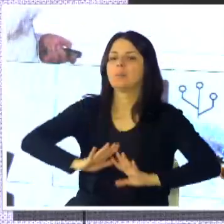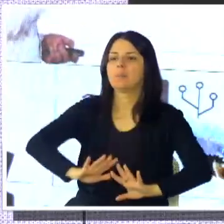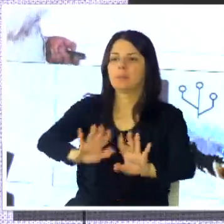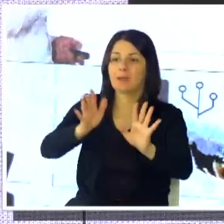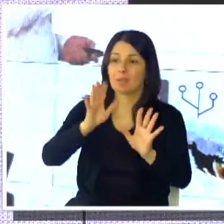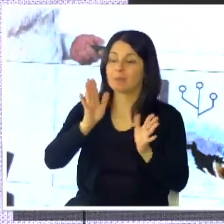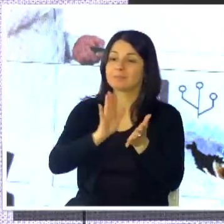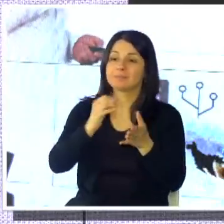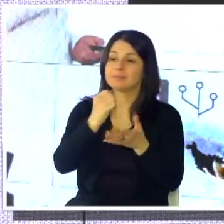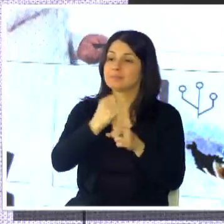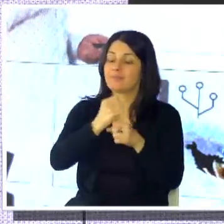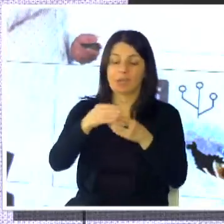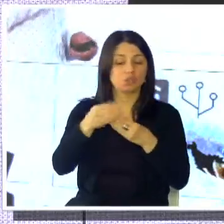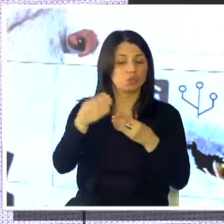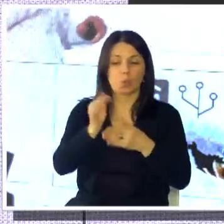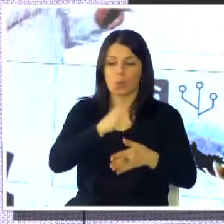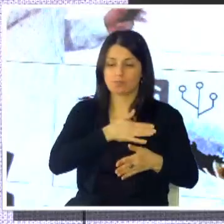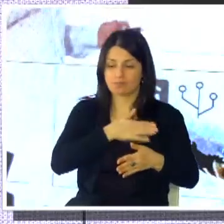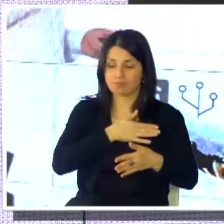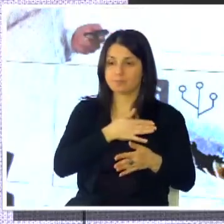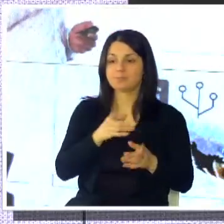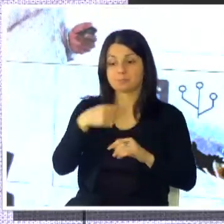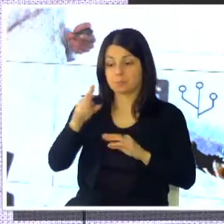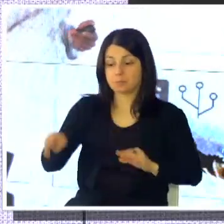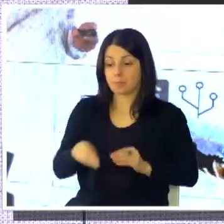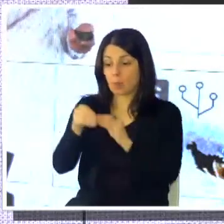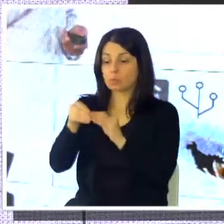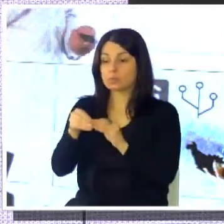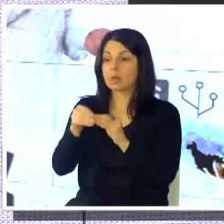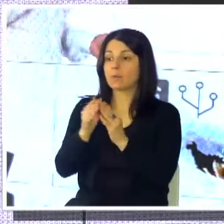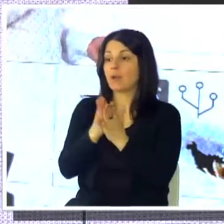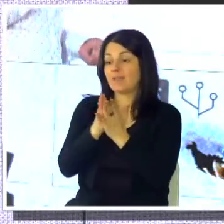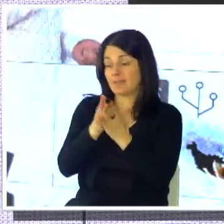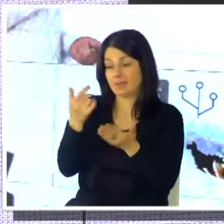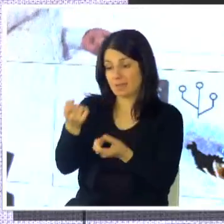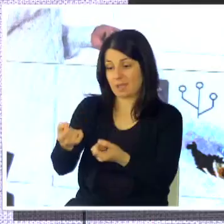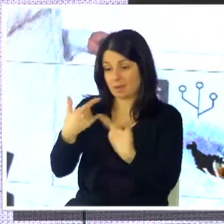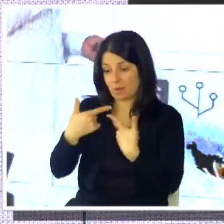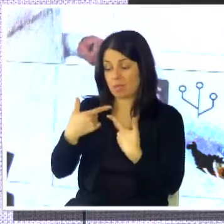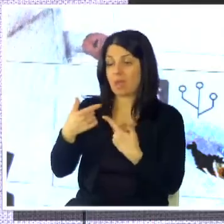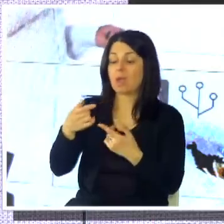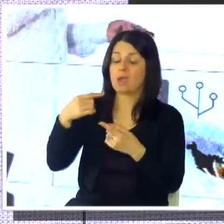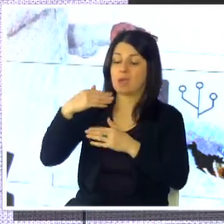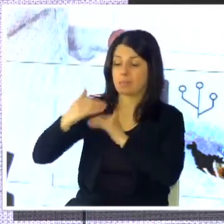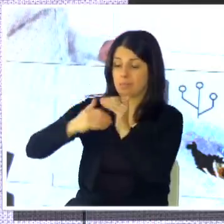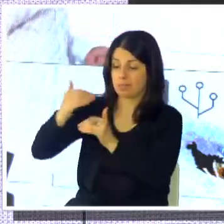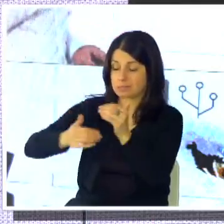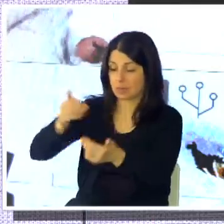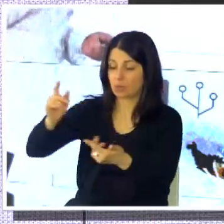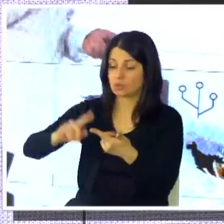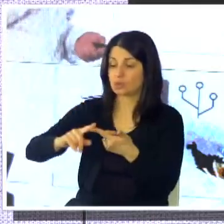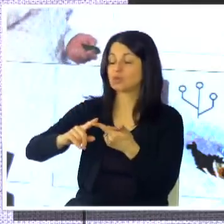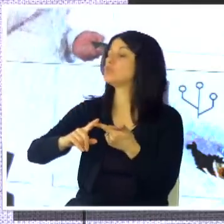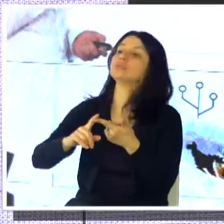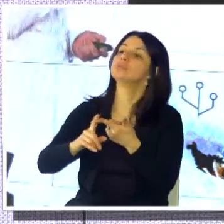software propietarios. Y bueno, luego juntamos todo esto, la librería que nos provee Figuar, los desarrollos, usando este